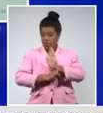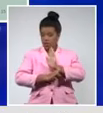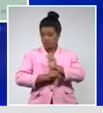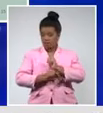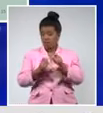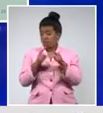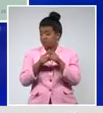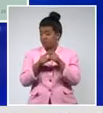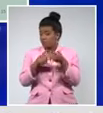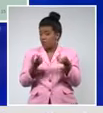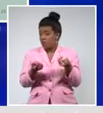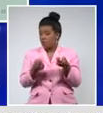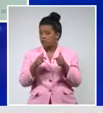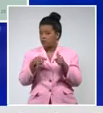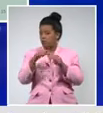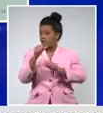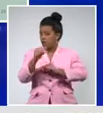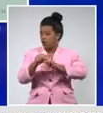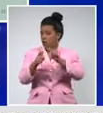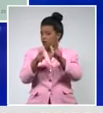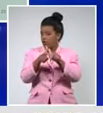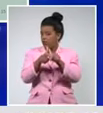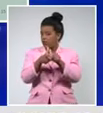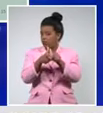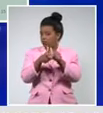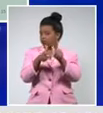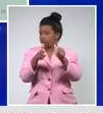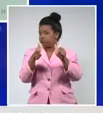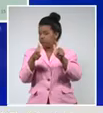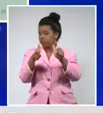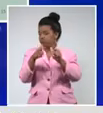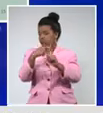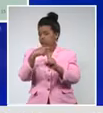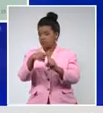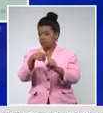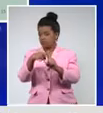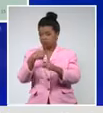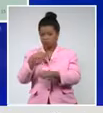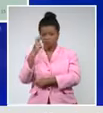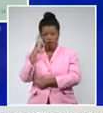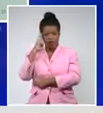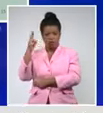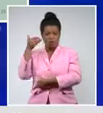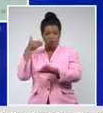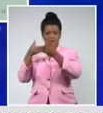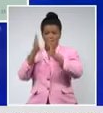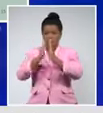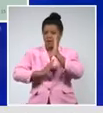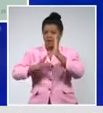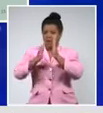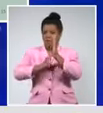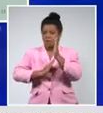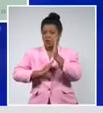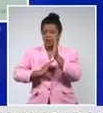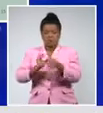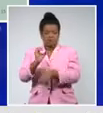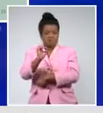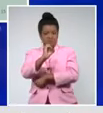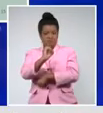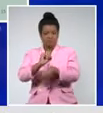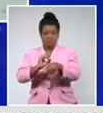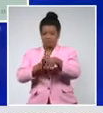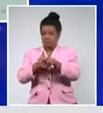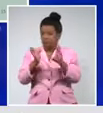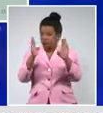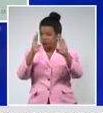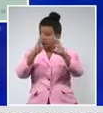porque ha ido incrementando. Es una provincia que, como siempre recuerdo, meses sin tener un caso de